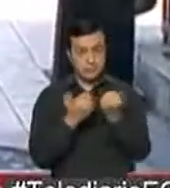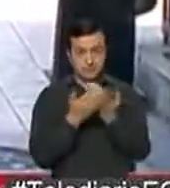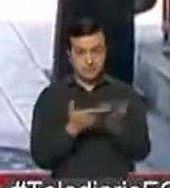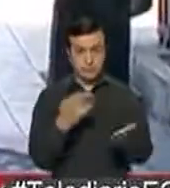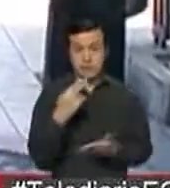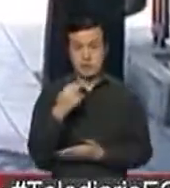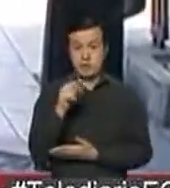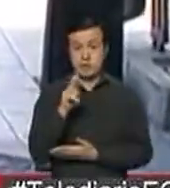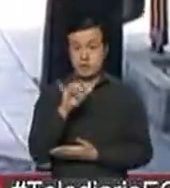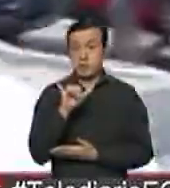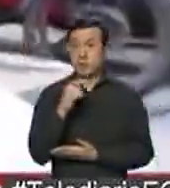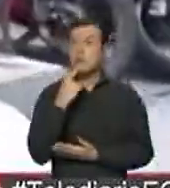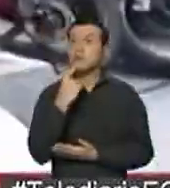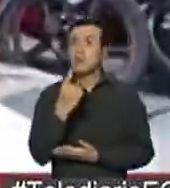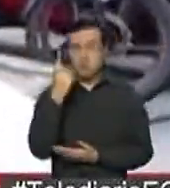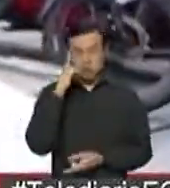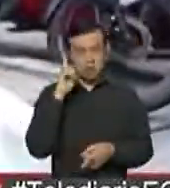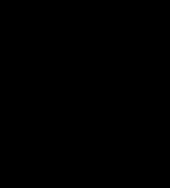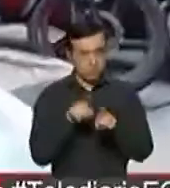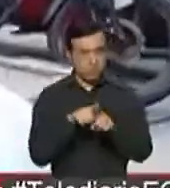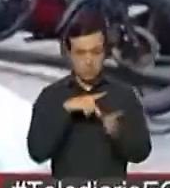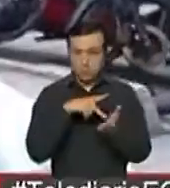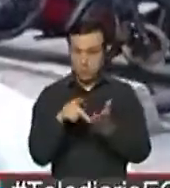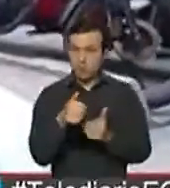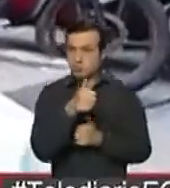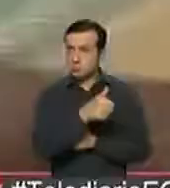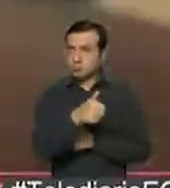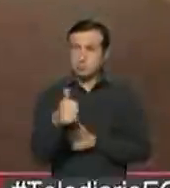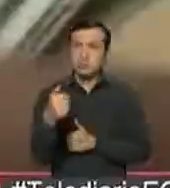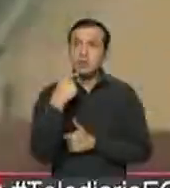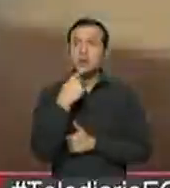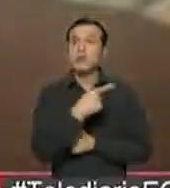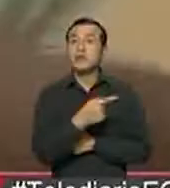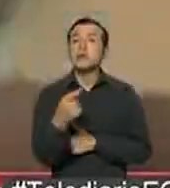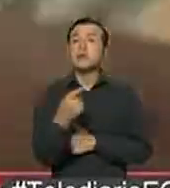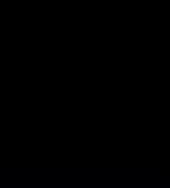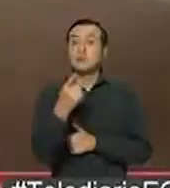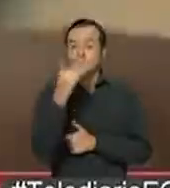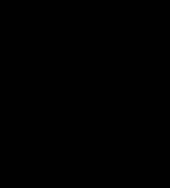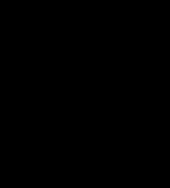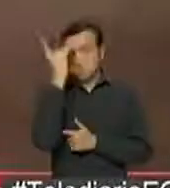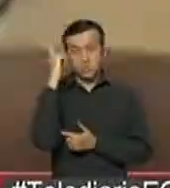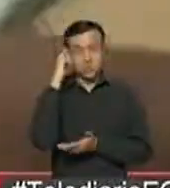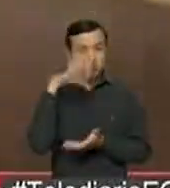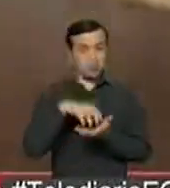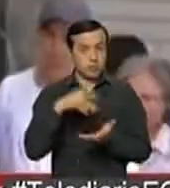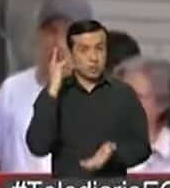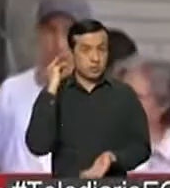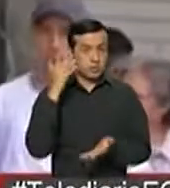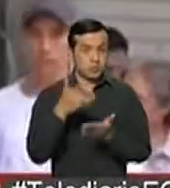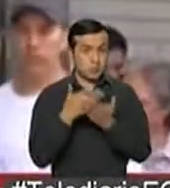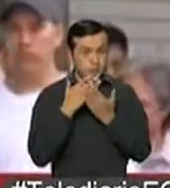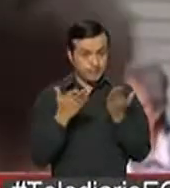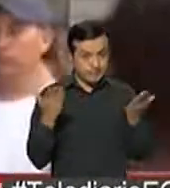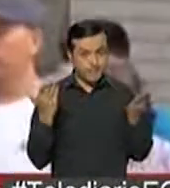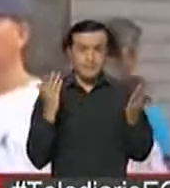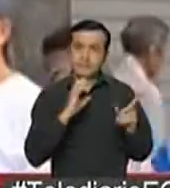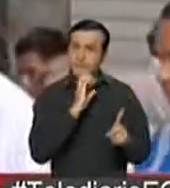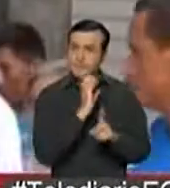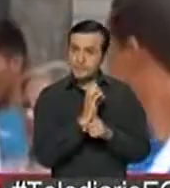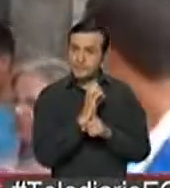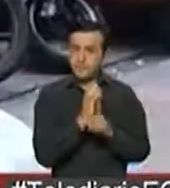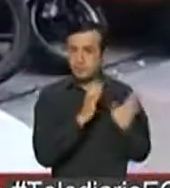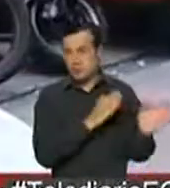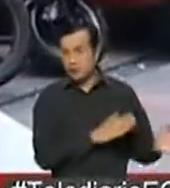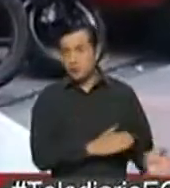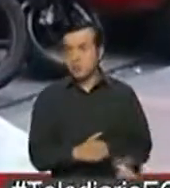Santa Cruz indica estar de acuerdo con el pago, pues asegura que es una deuda del gobierno anterior, aunque cuestiona un poco la